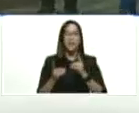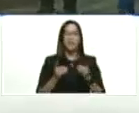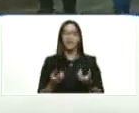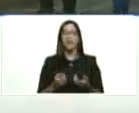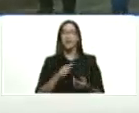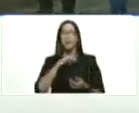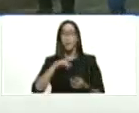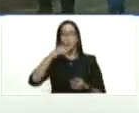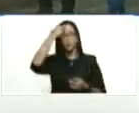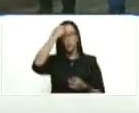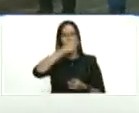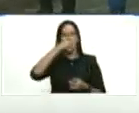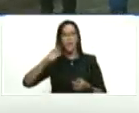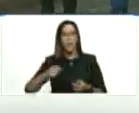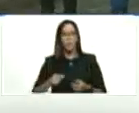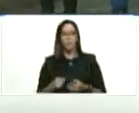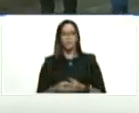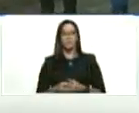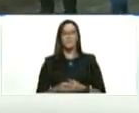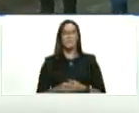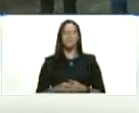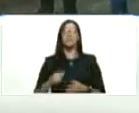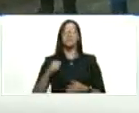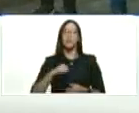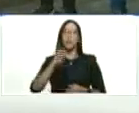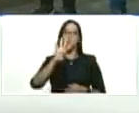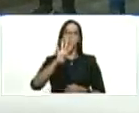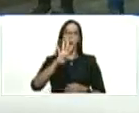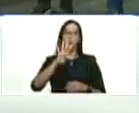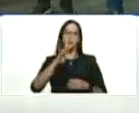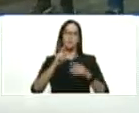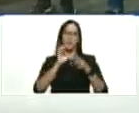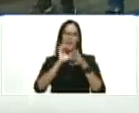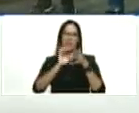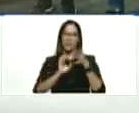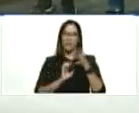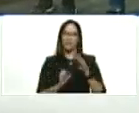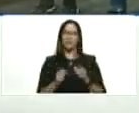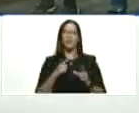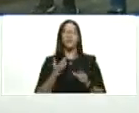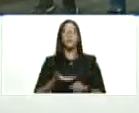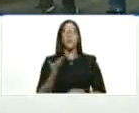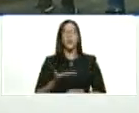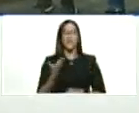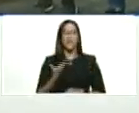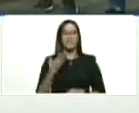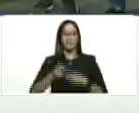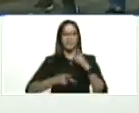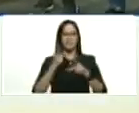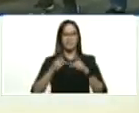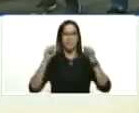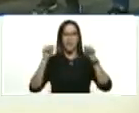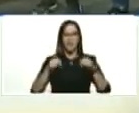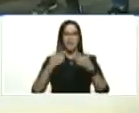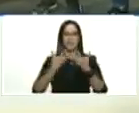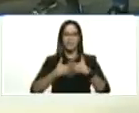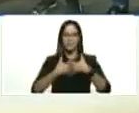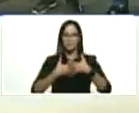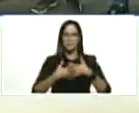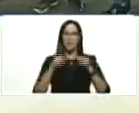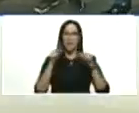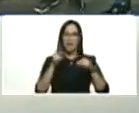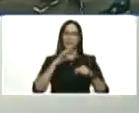nuestro pueblo. Y son 4 productos estrella que los producimos en estas plantas. Allí